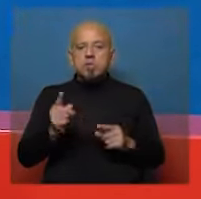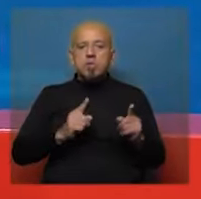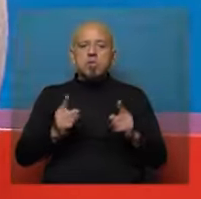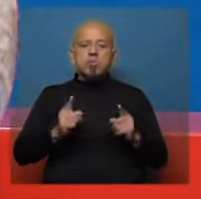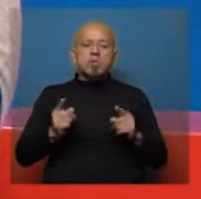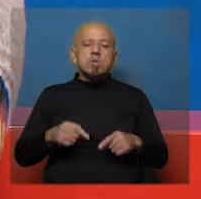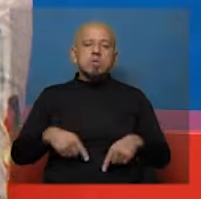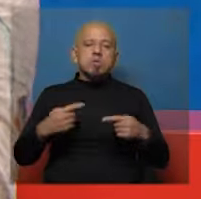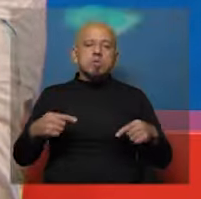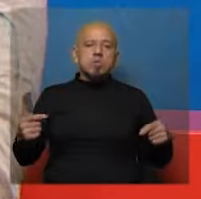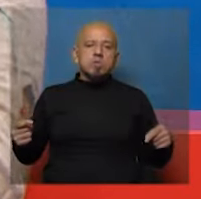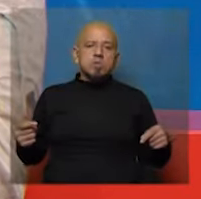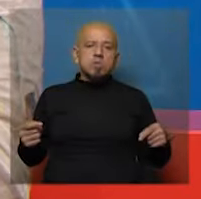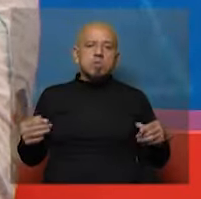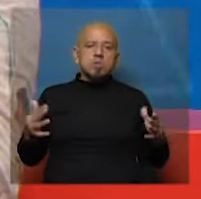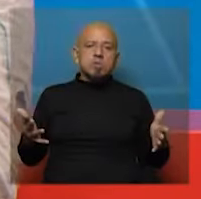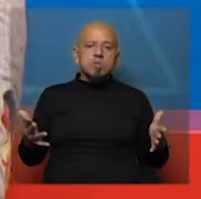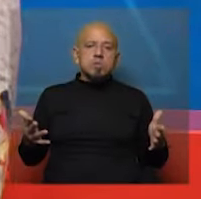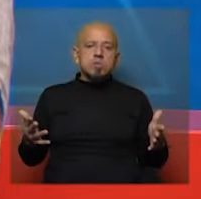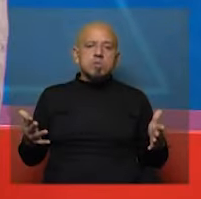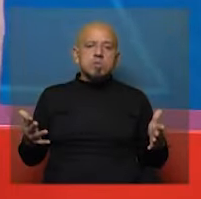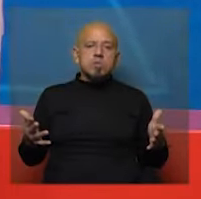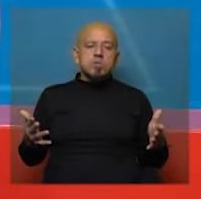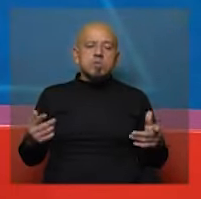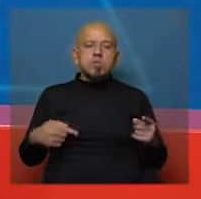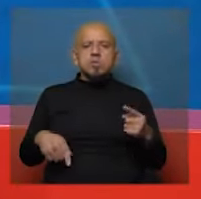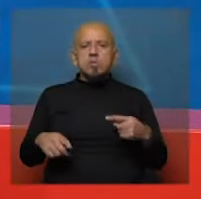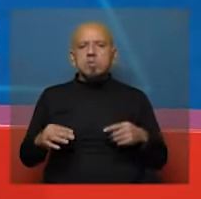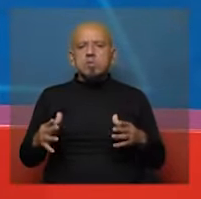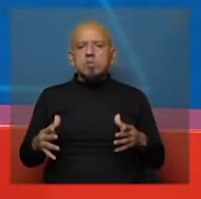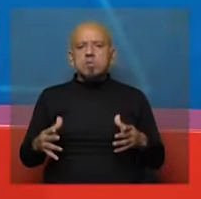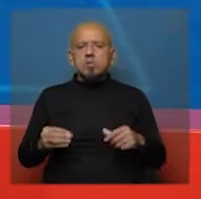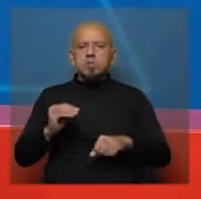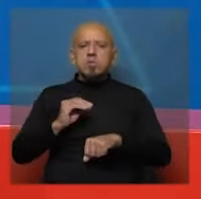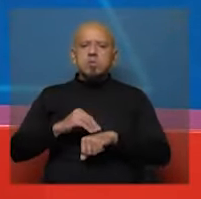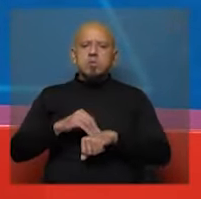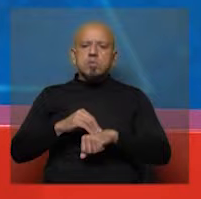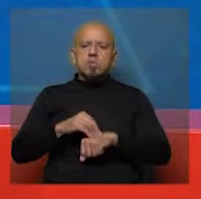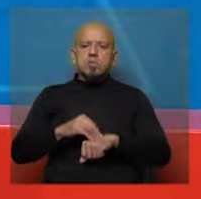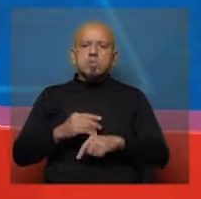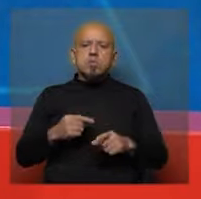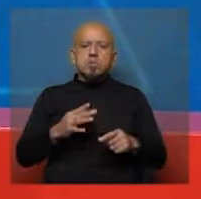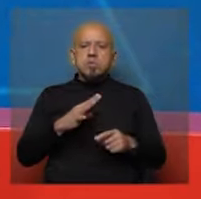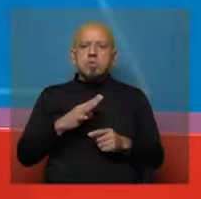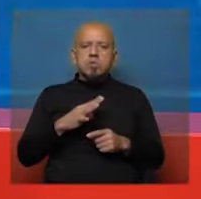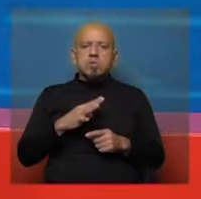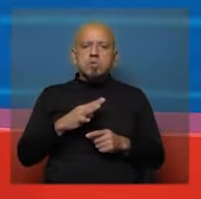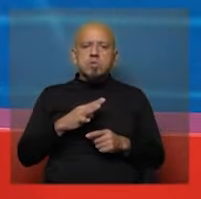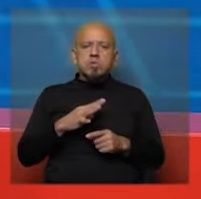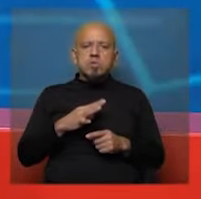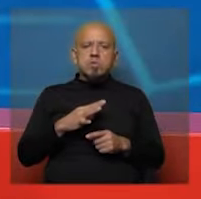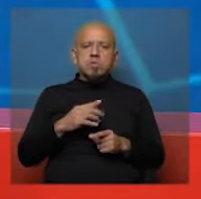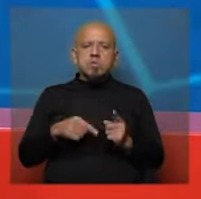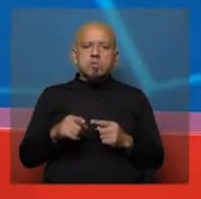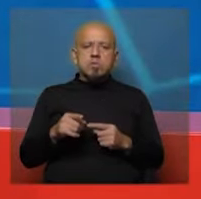indicadores no de estudiando no femicidios de alertas no de femicidios entonces tenías los antecedentes